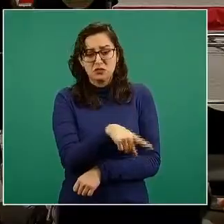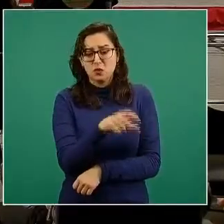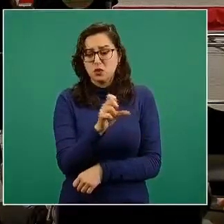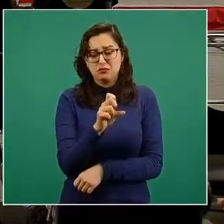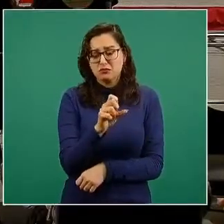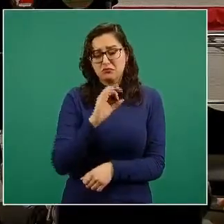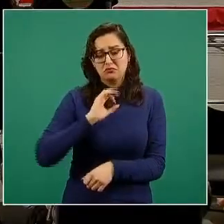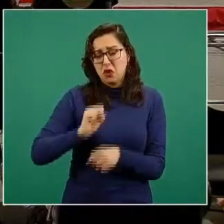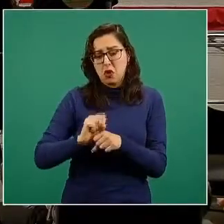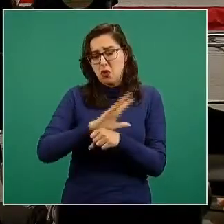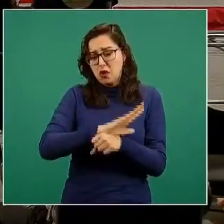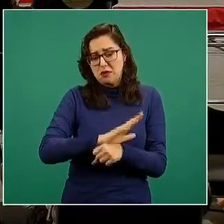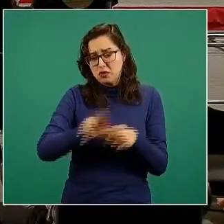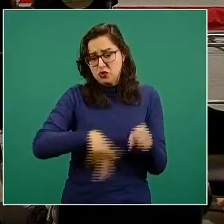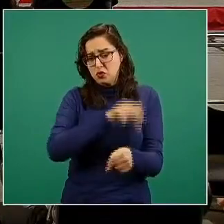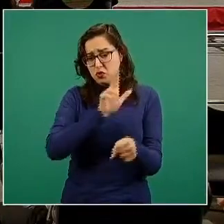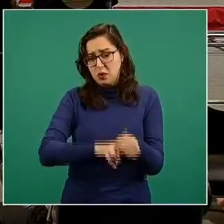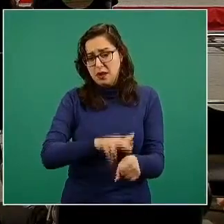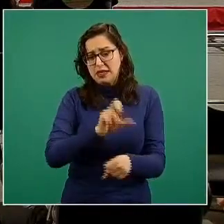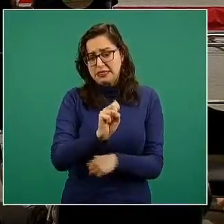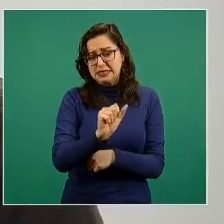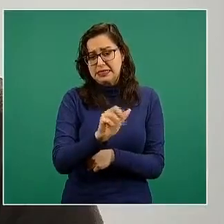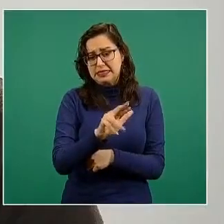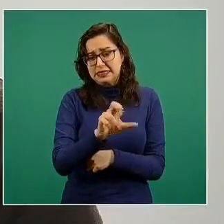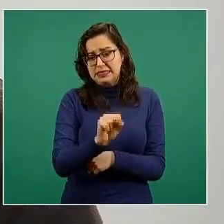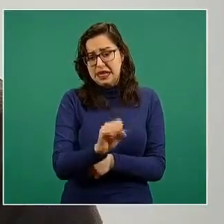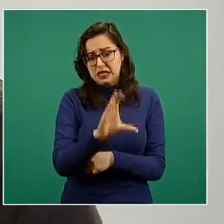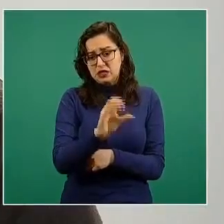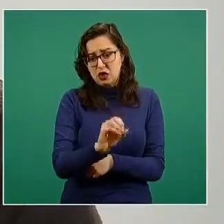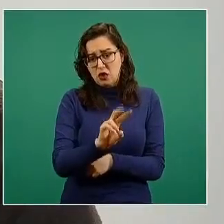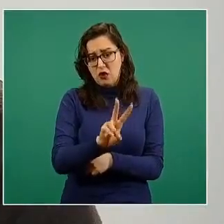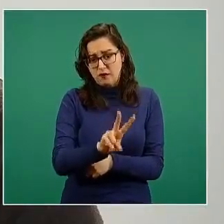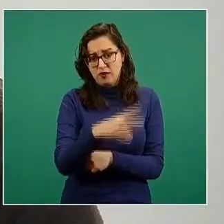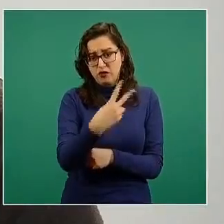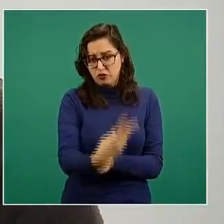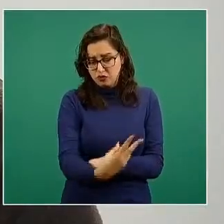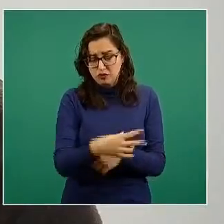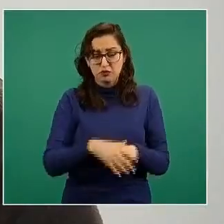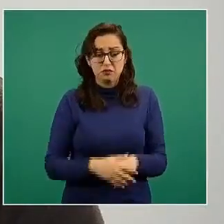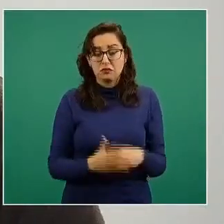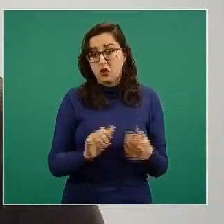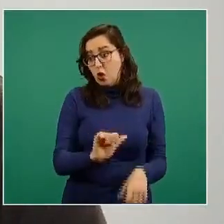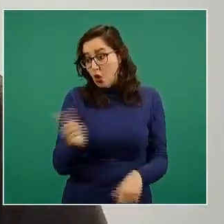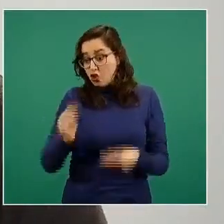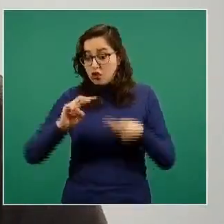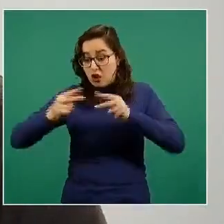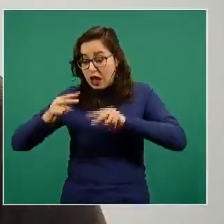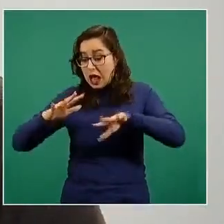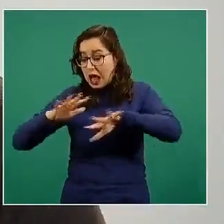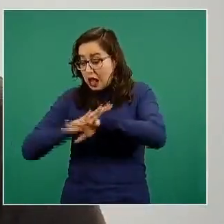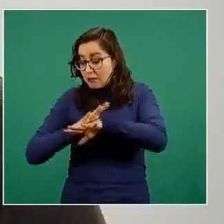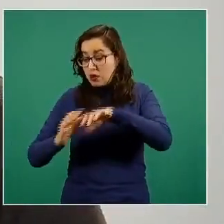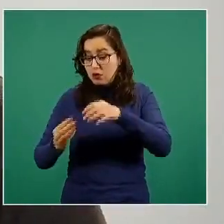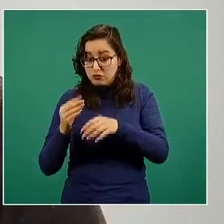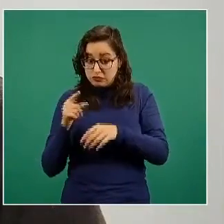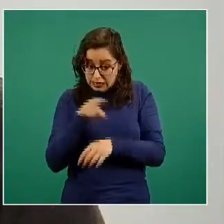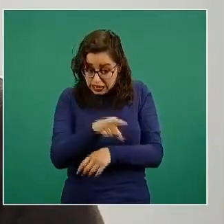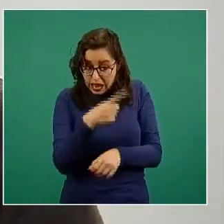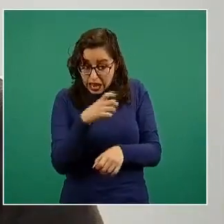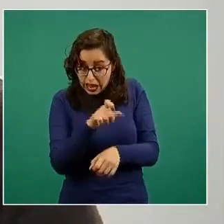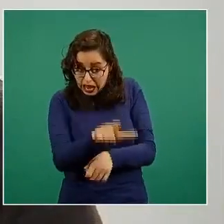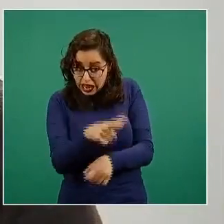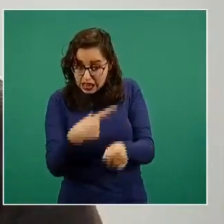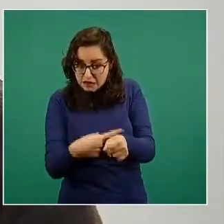secuenciación de este grupo no se confirma, se descarta que este resultado o este